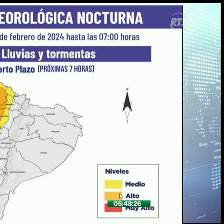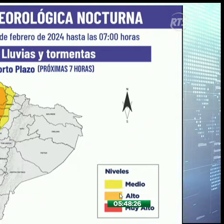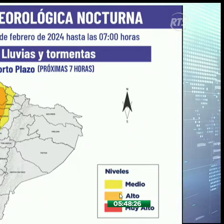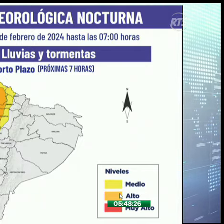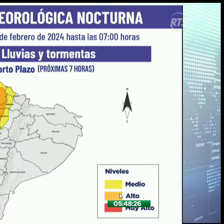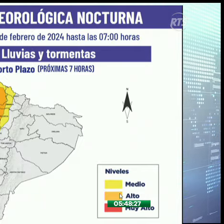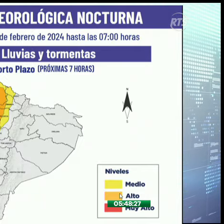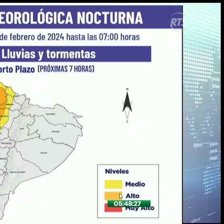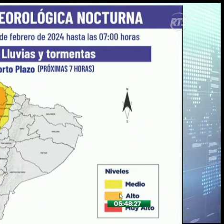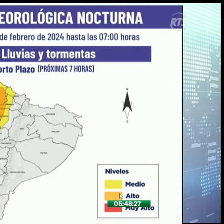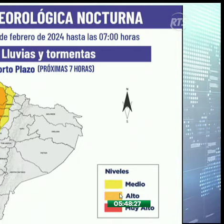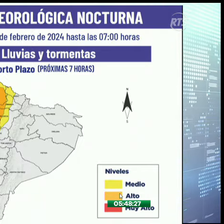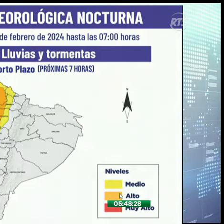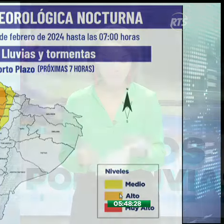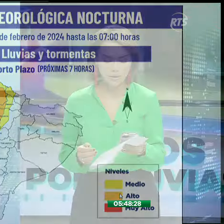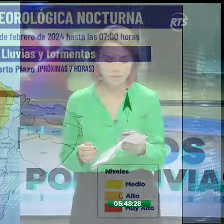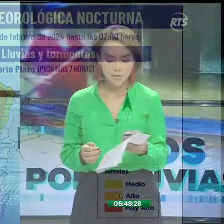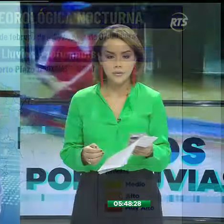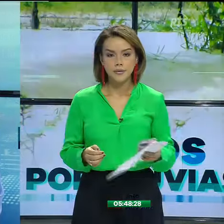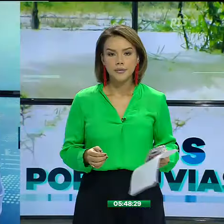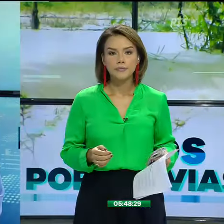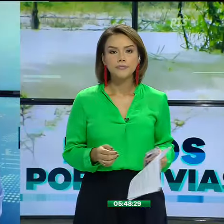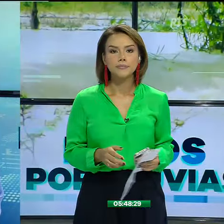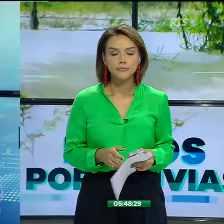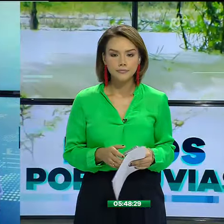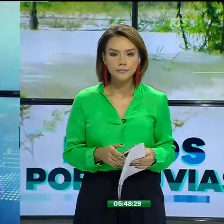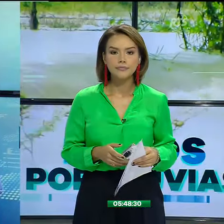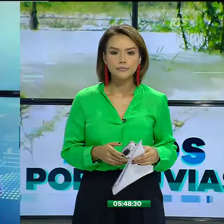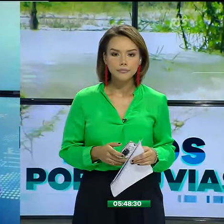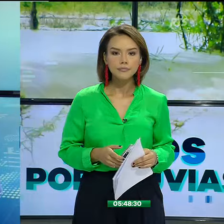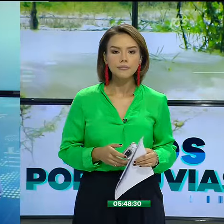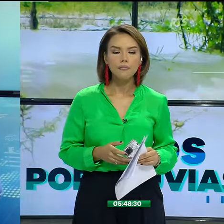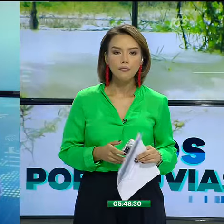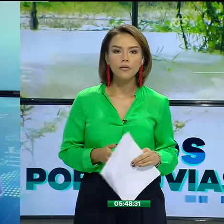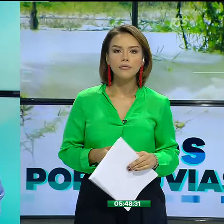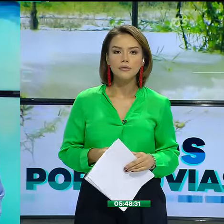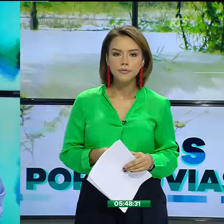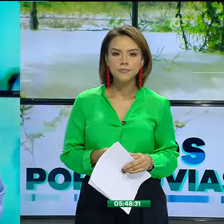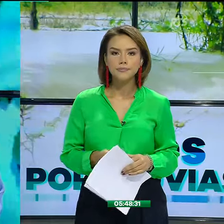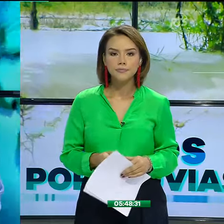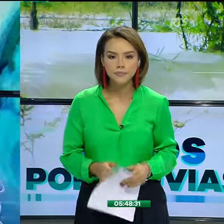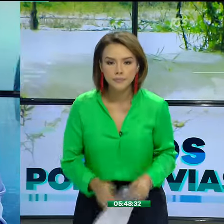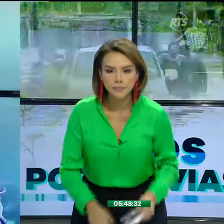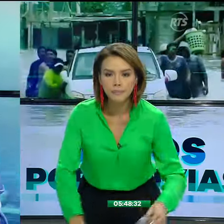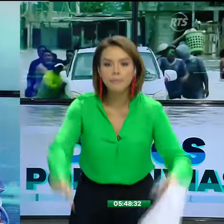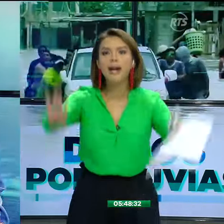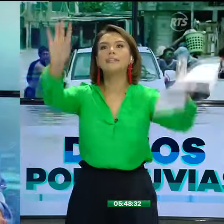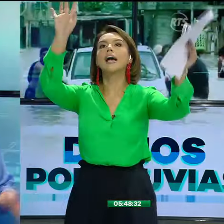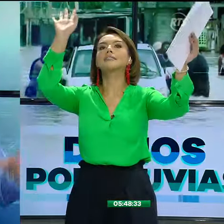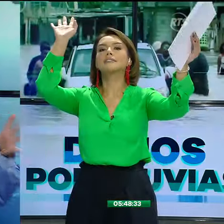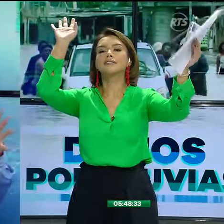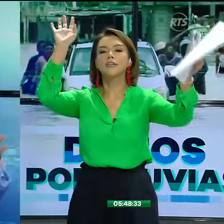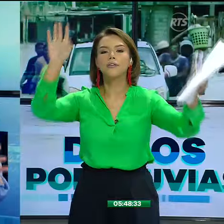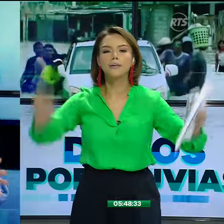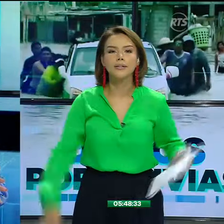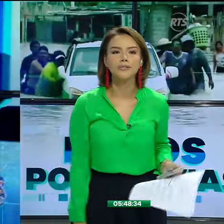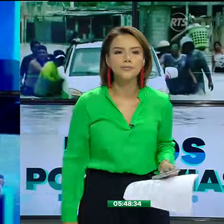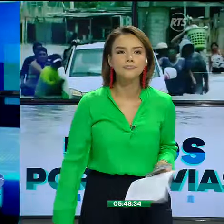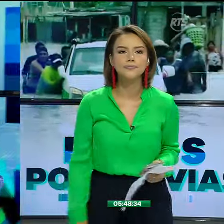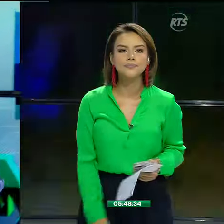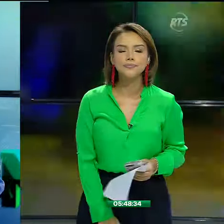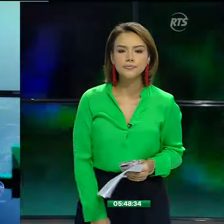qué? Sobre todo también lo que ocurrió en la provincia de Bolívar, es lamentable, imagínate tú esas casas que se vinieron abajo para por la fuerza